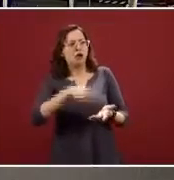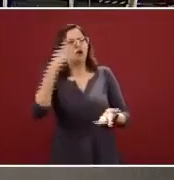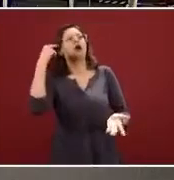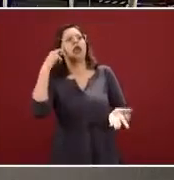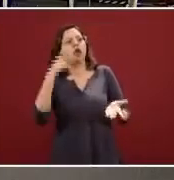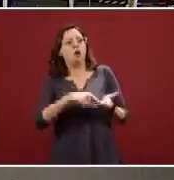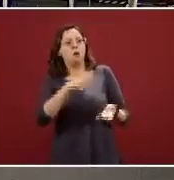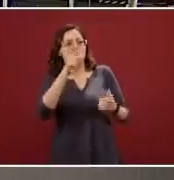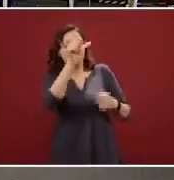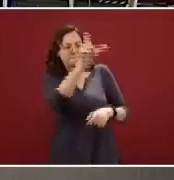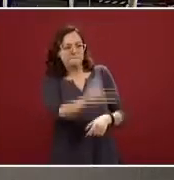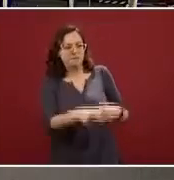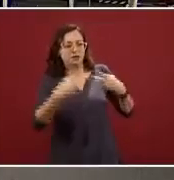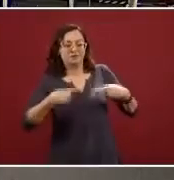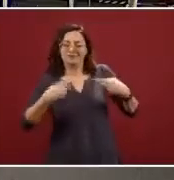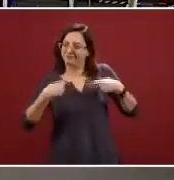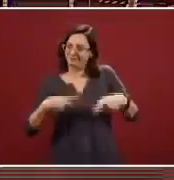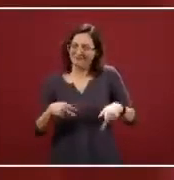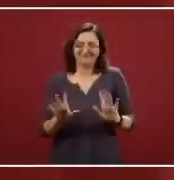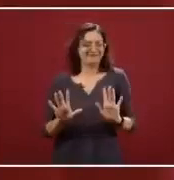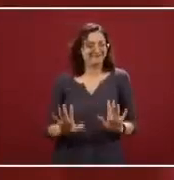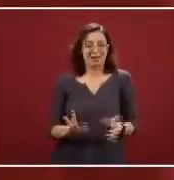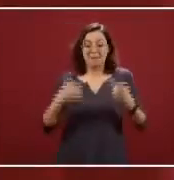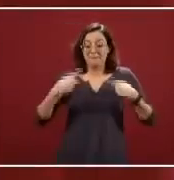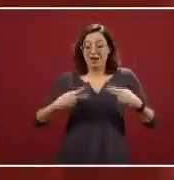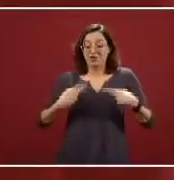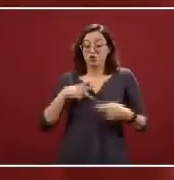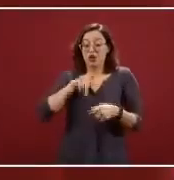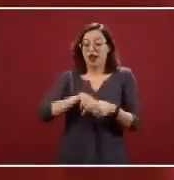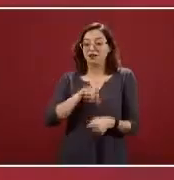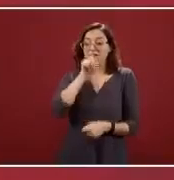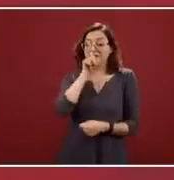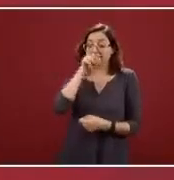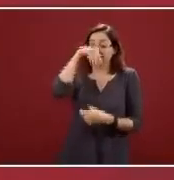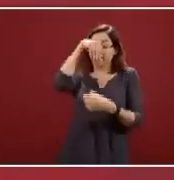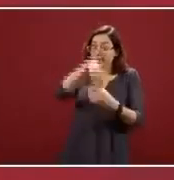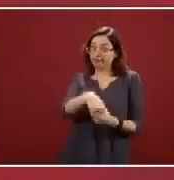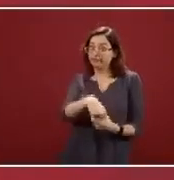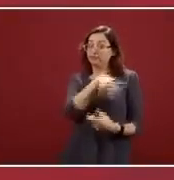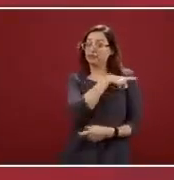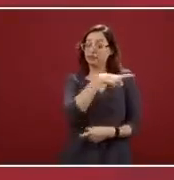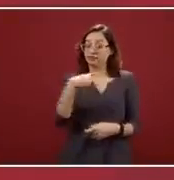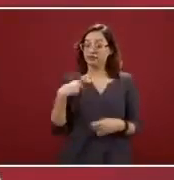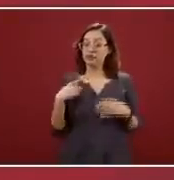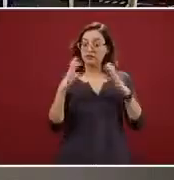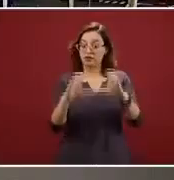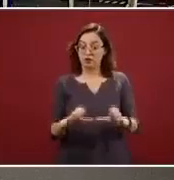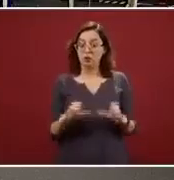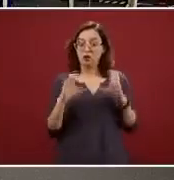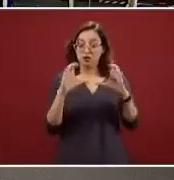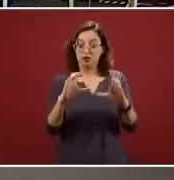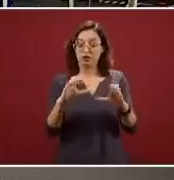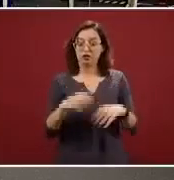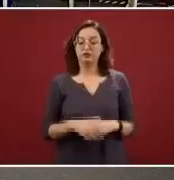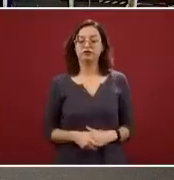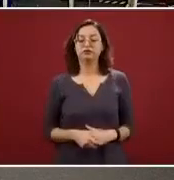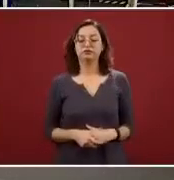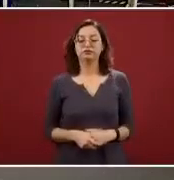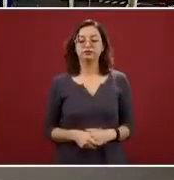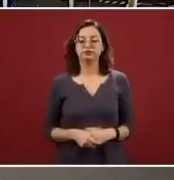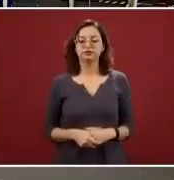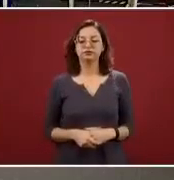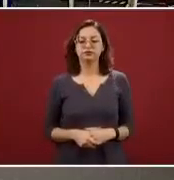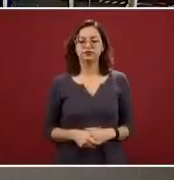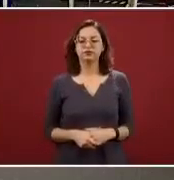muy cuidadosos con resguardar la confidencialidad de los pacientes, ¿no? Ya habíamos concedido la palabra a este lado.